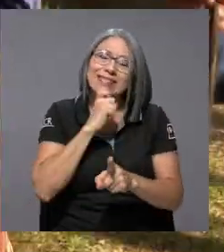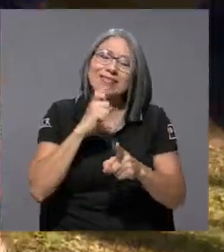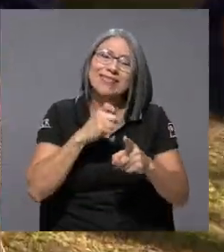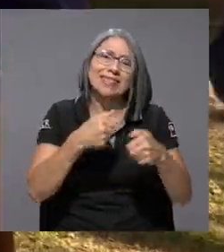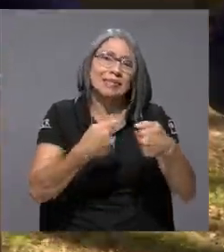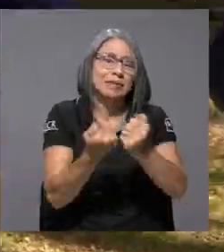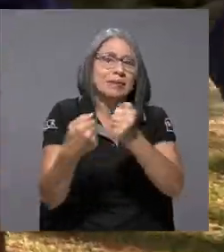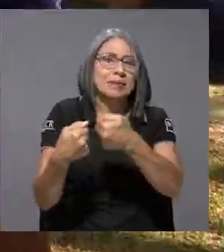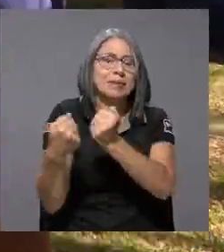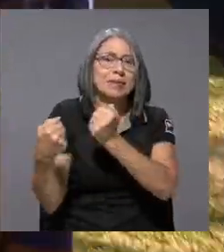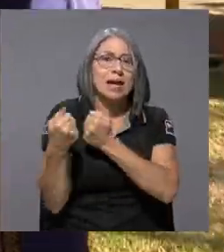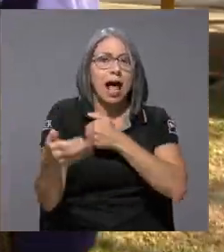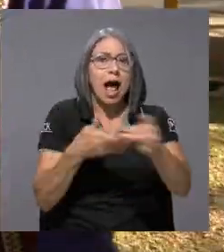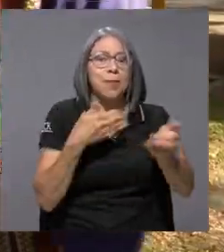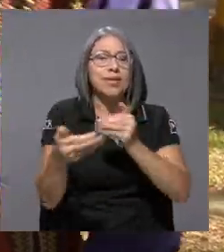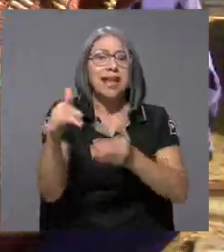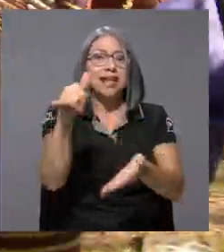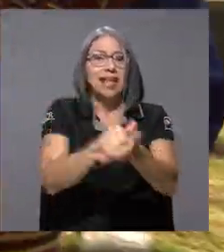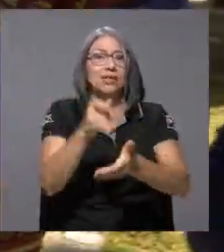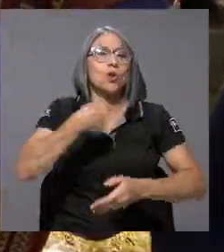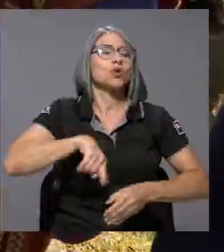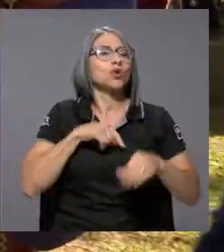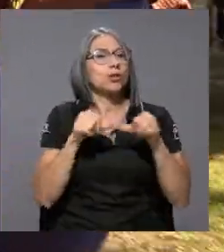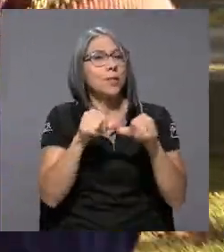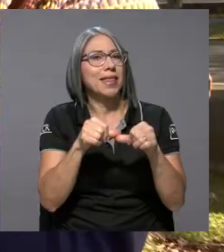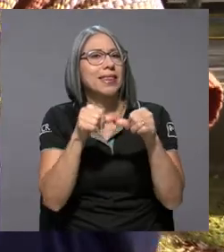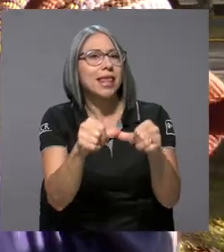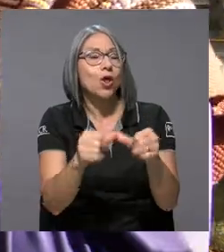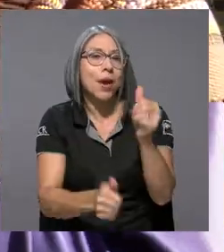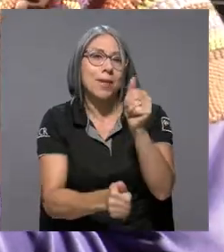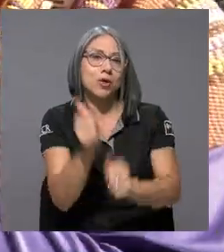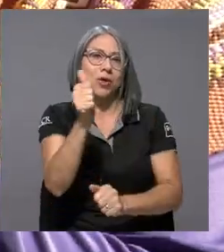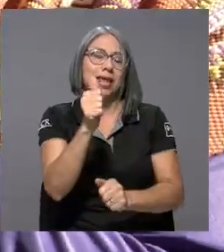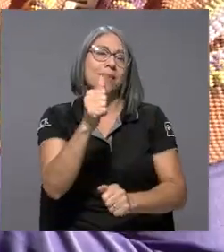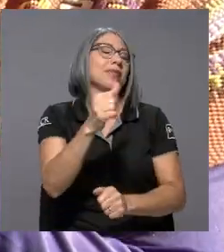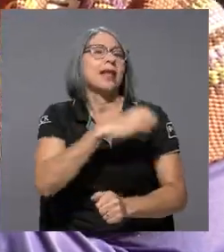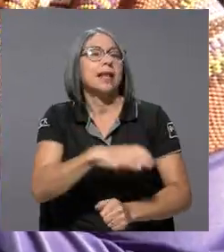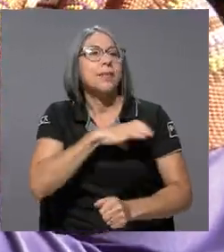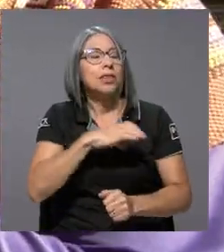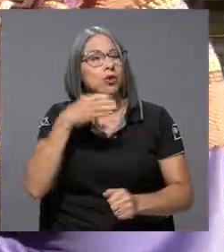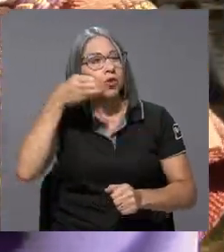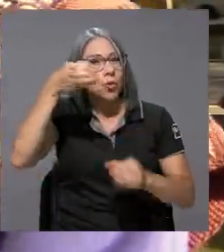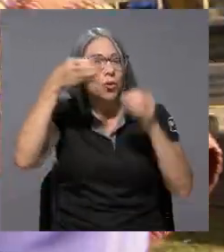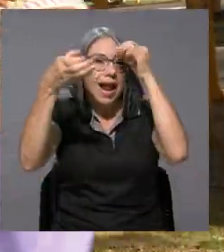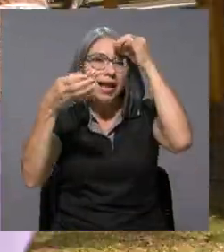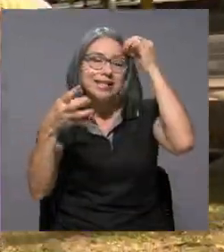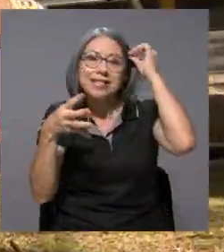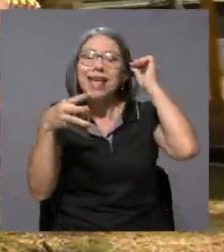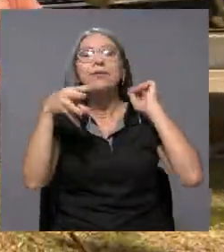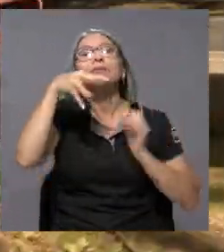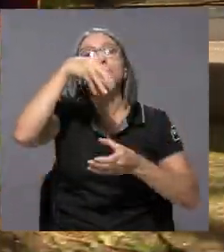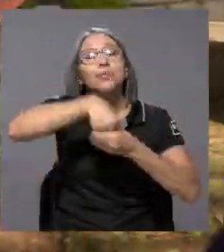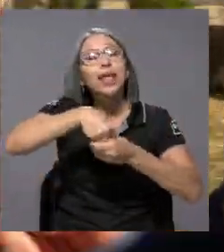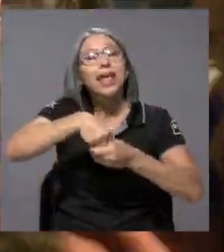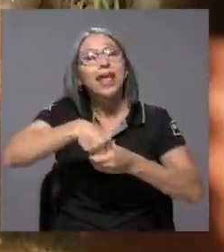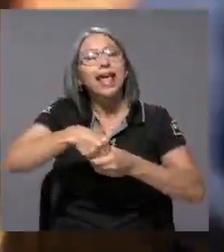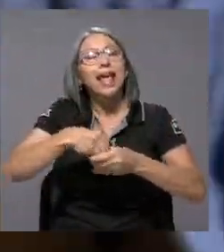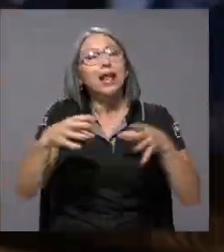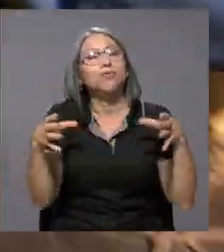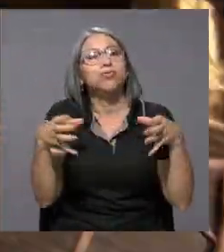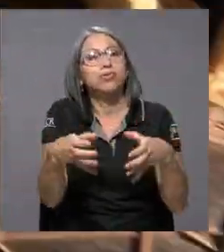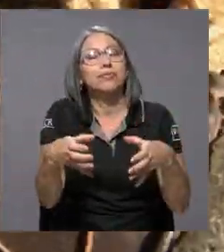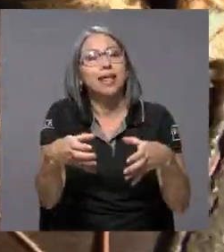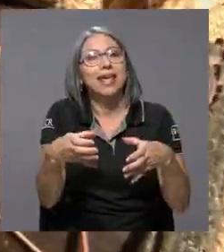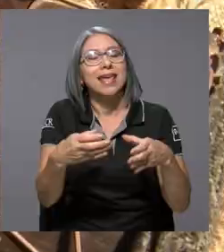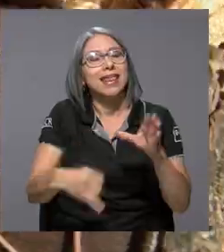todo eso hemos mantenido la mayor parte de nuestros elementos culturales que conforman la etnia de cada y la identidad de cada